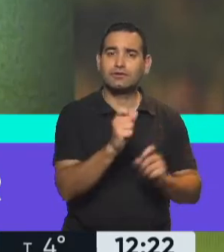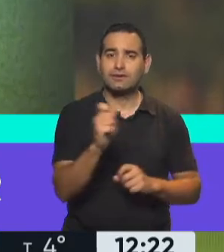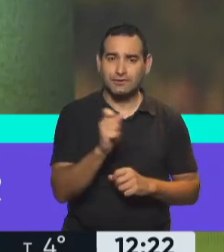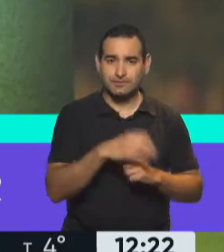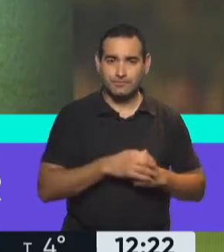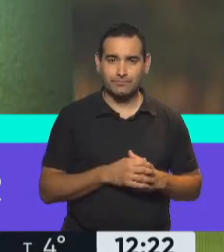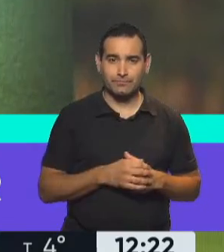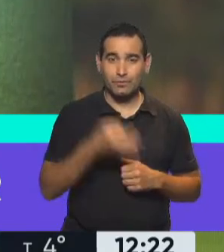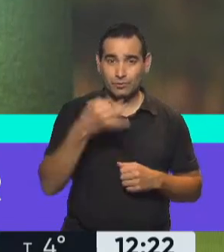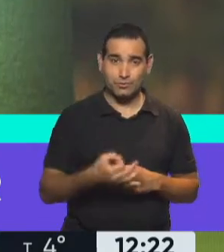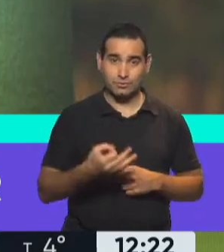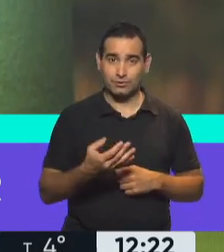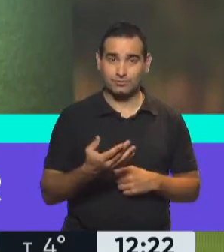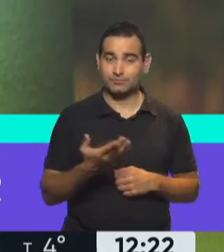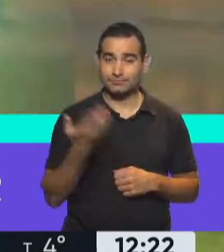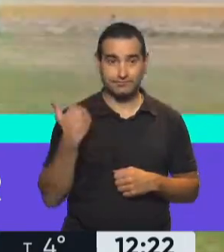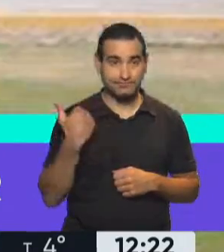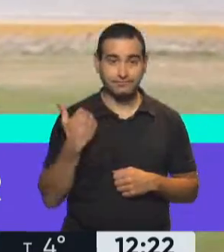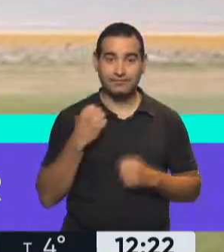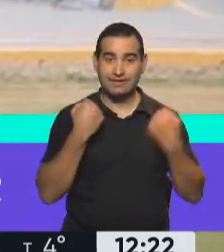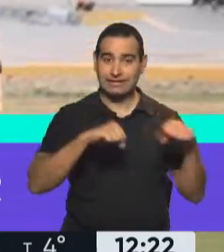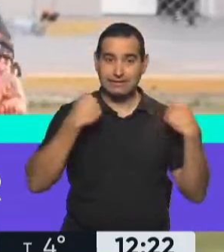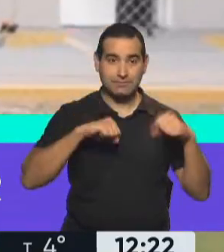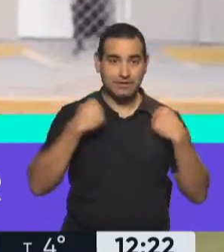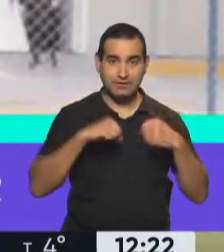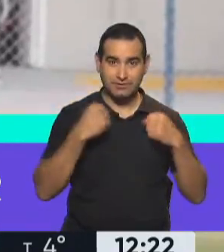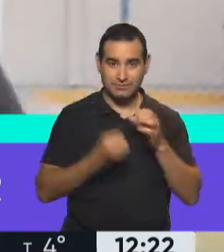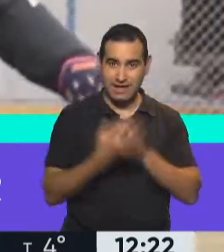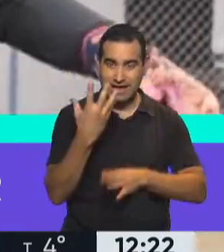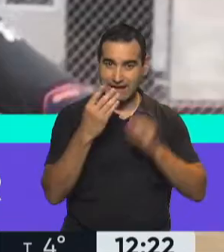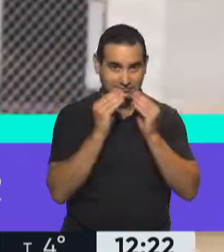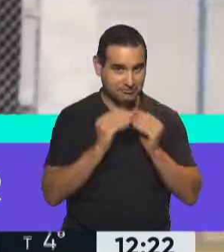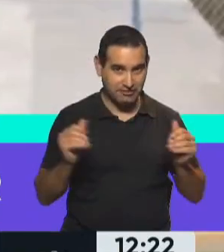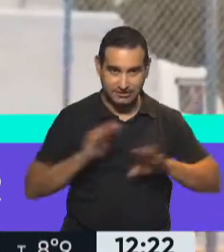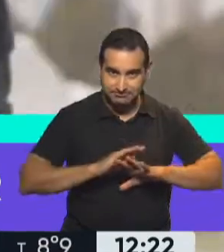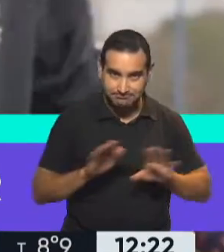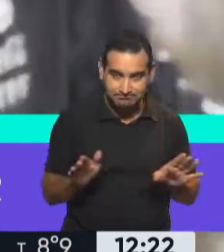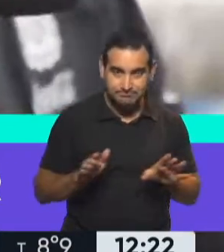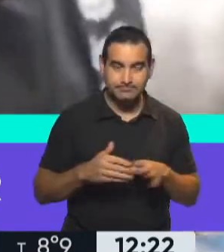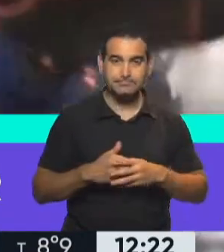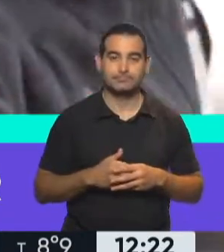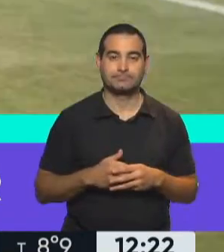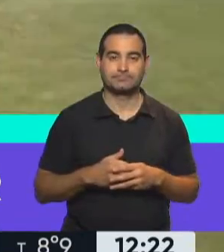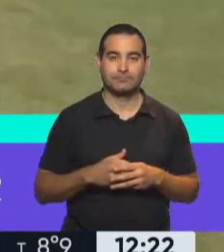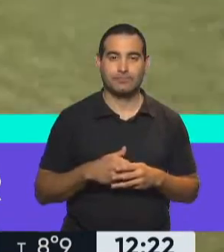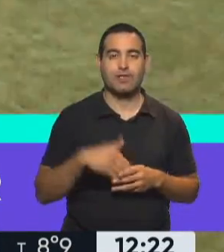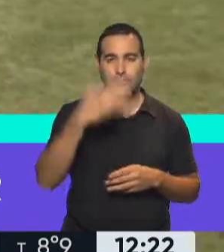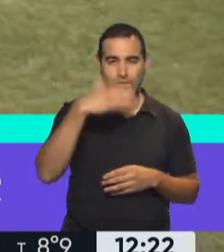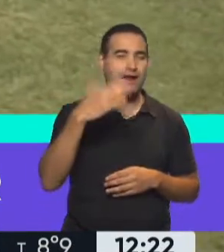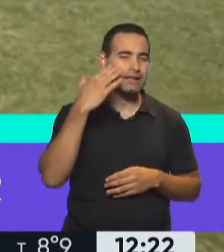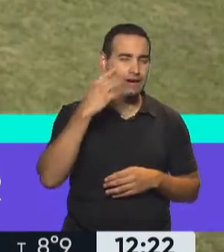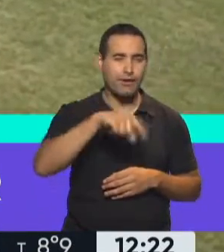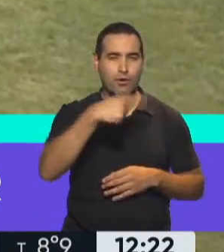acaba de terminar justamente el entrenamiento matutino del seleccionado argentino. Va a haber otro por la